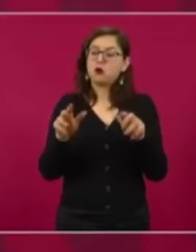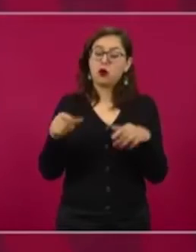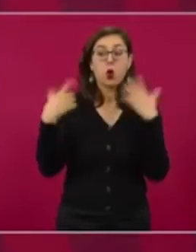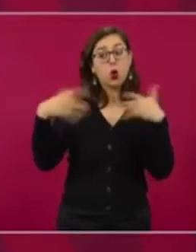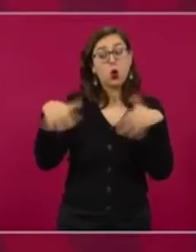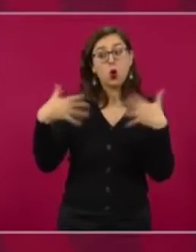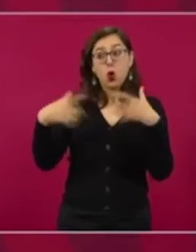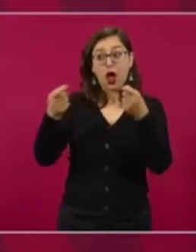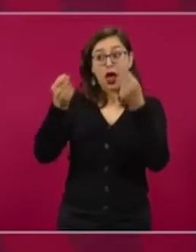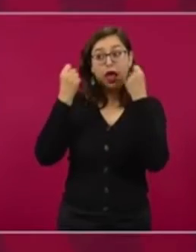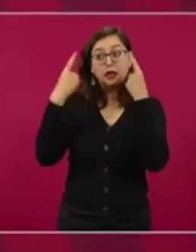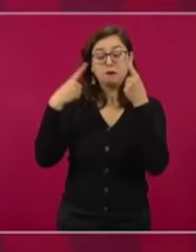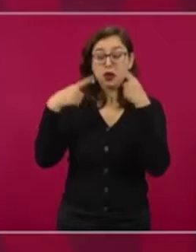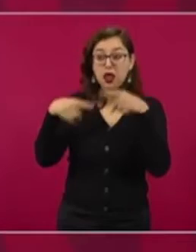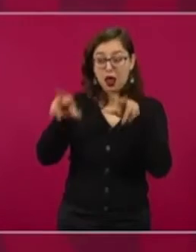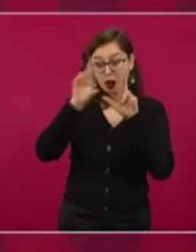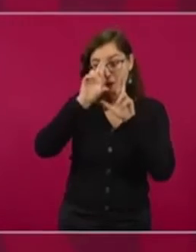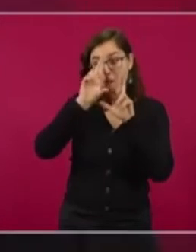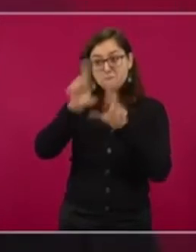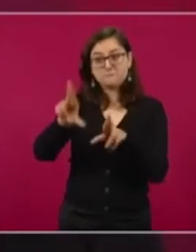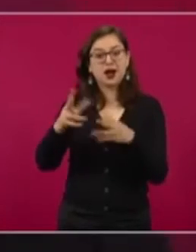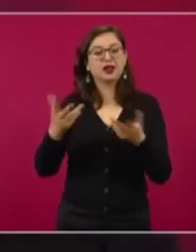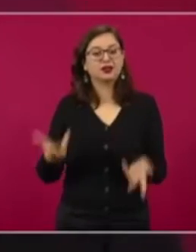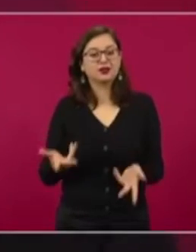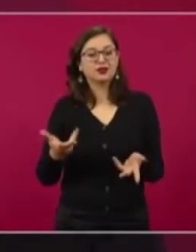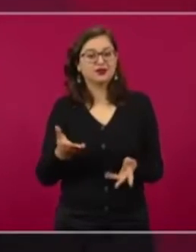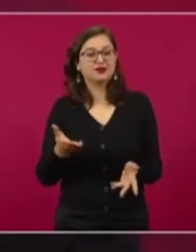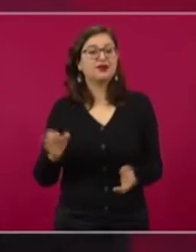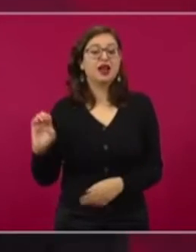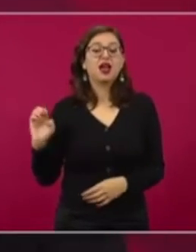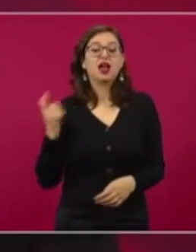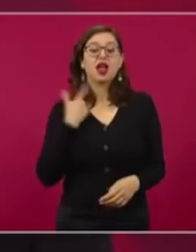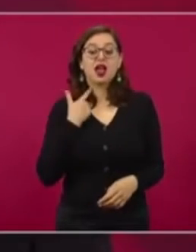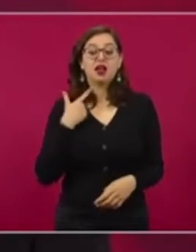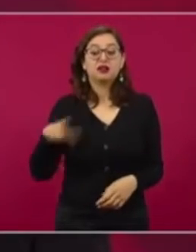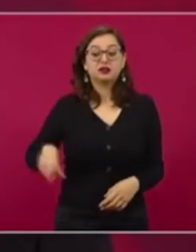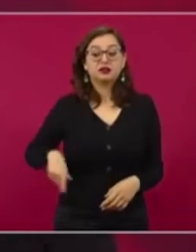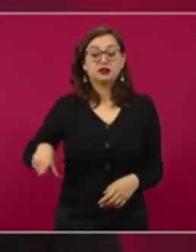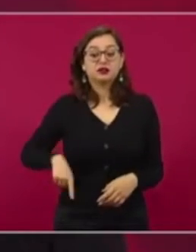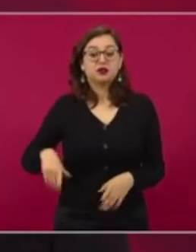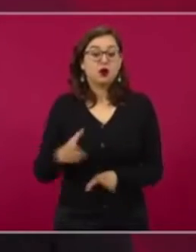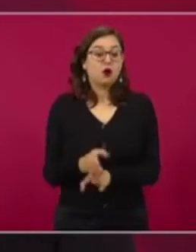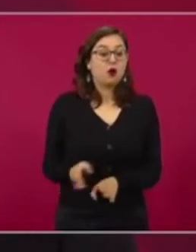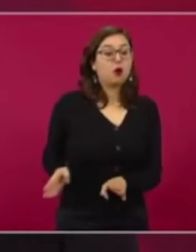querían imponer como forma de vida y como forma de